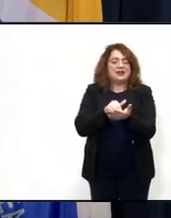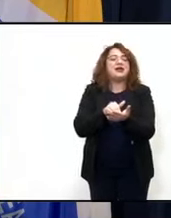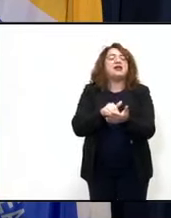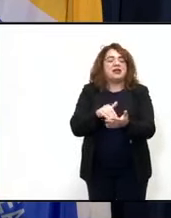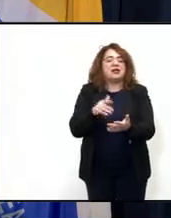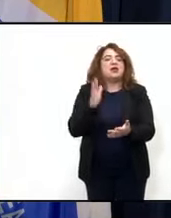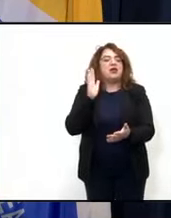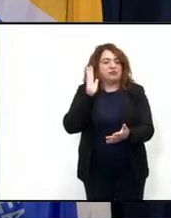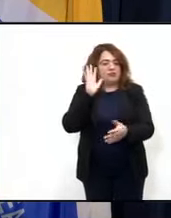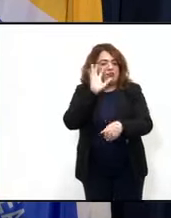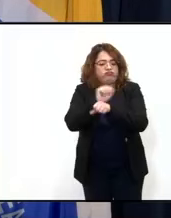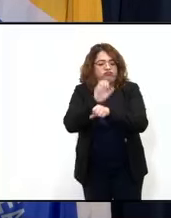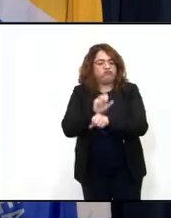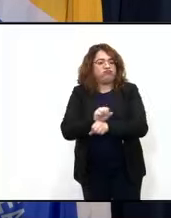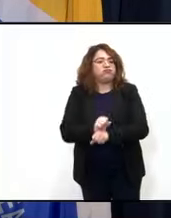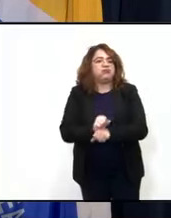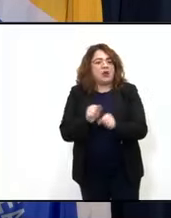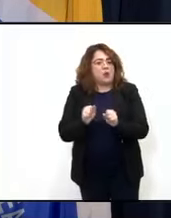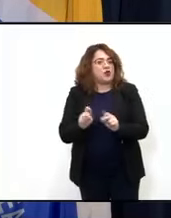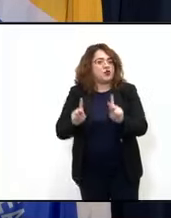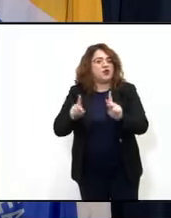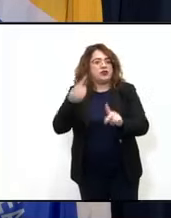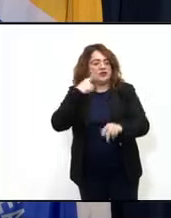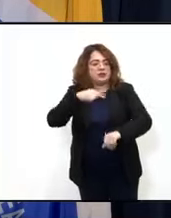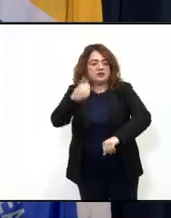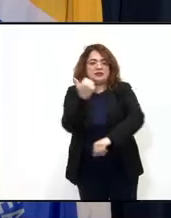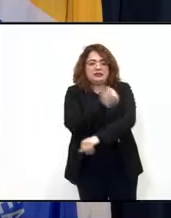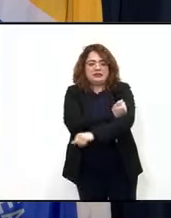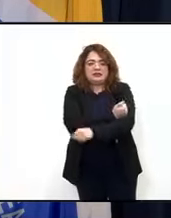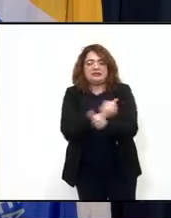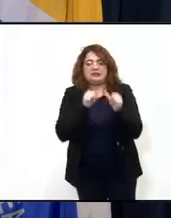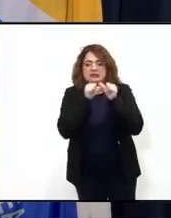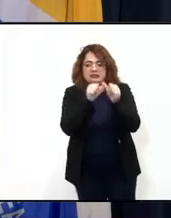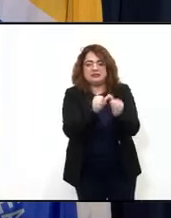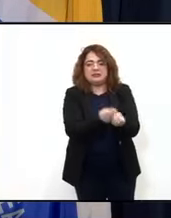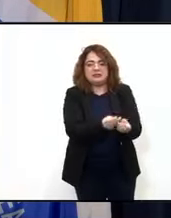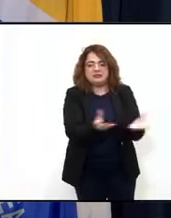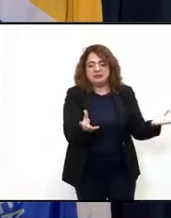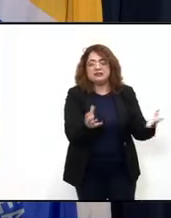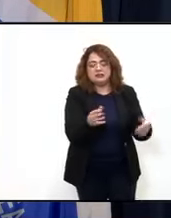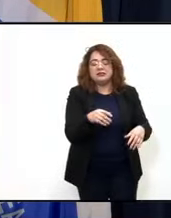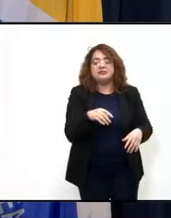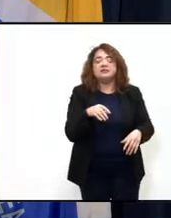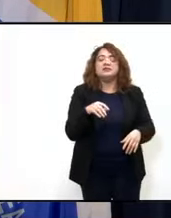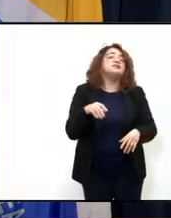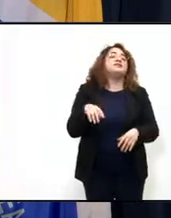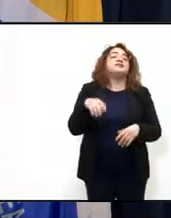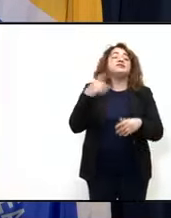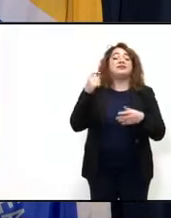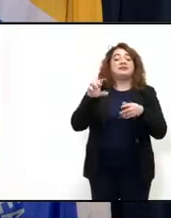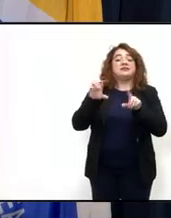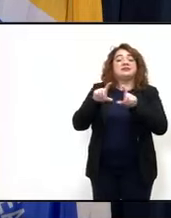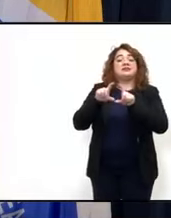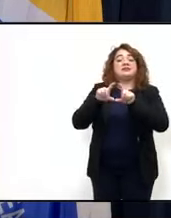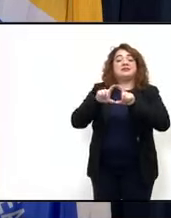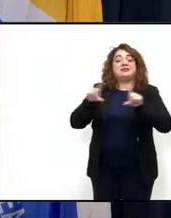protegidas contra COVID-19 con esa vacuna. El resto del panel se centra en